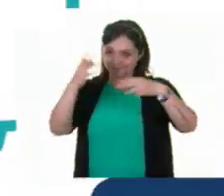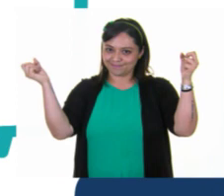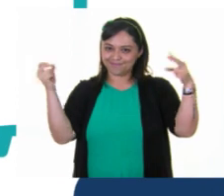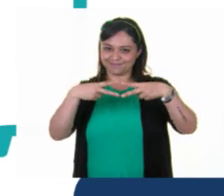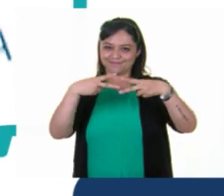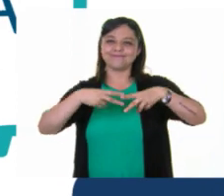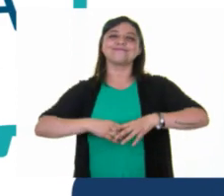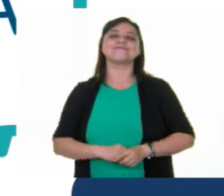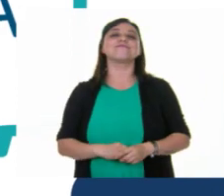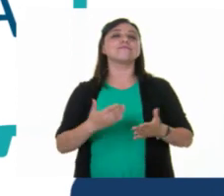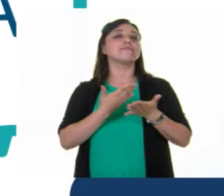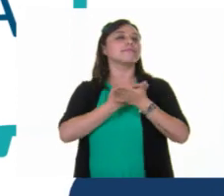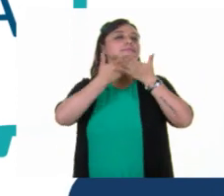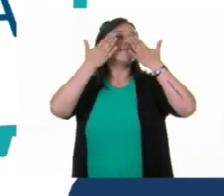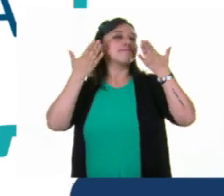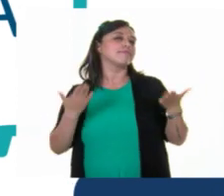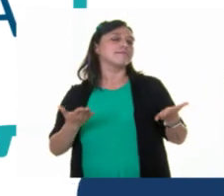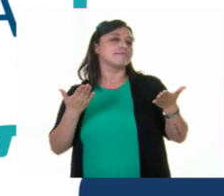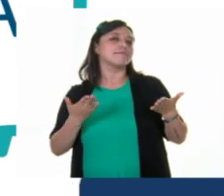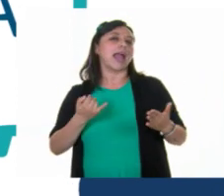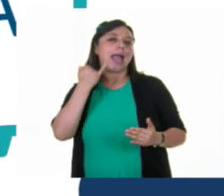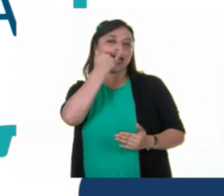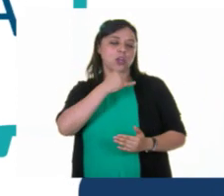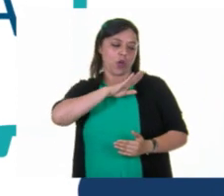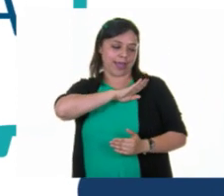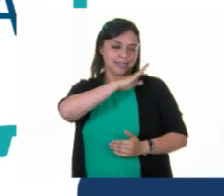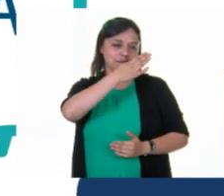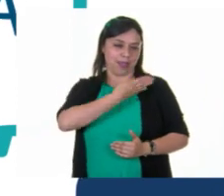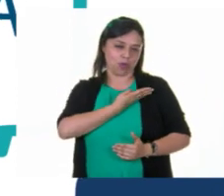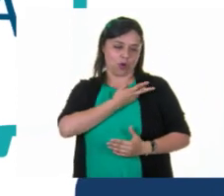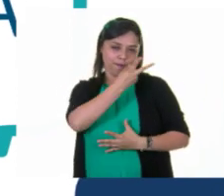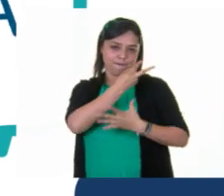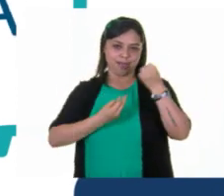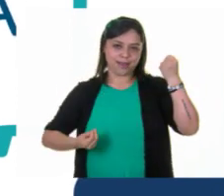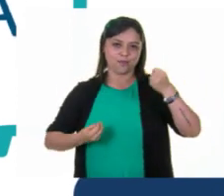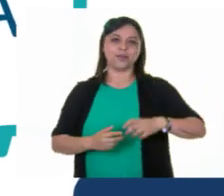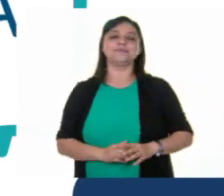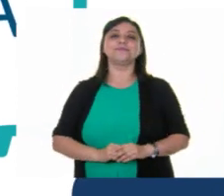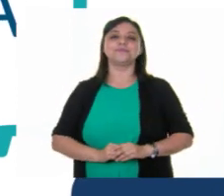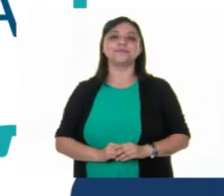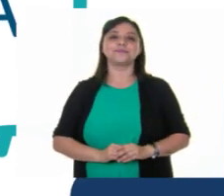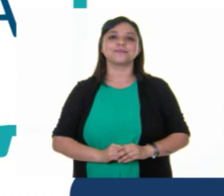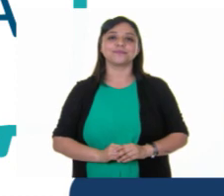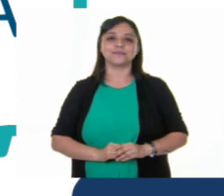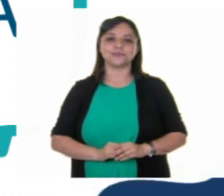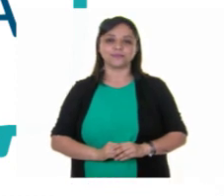próxima. A continuación, Lengua materna, clase bilingüe.